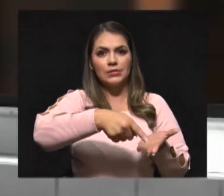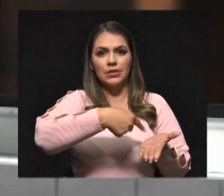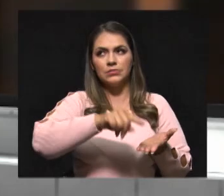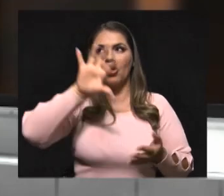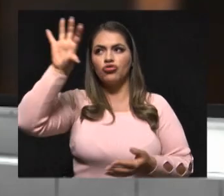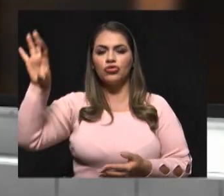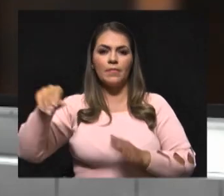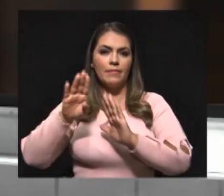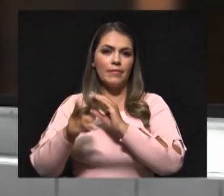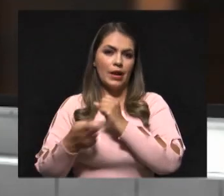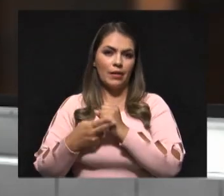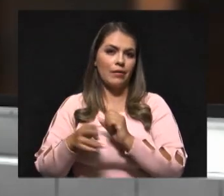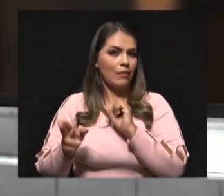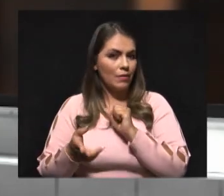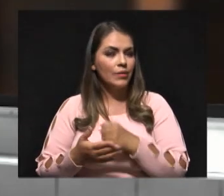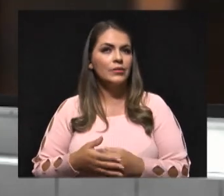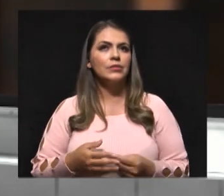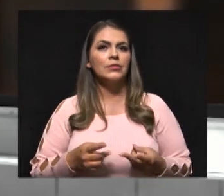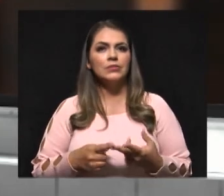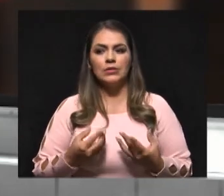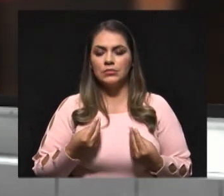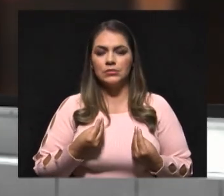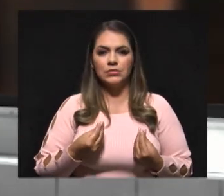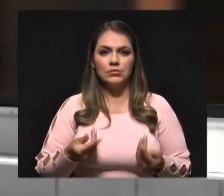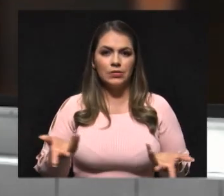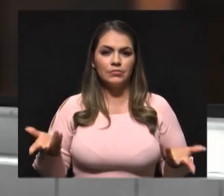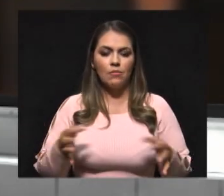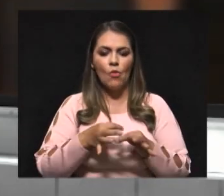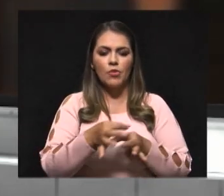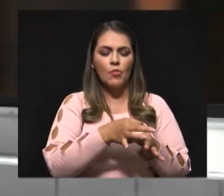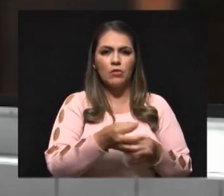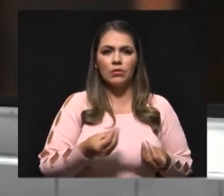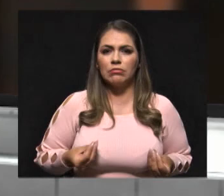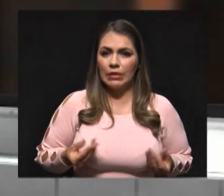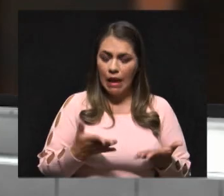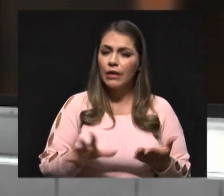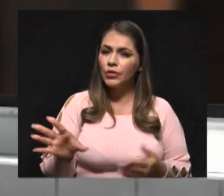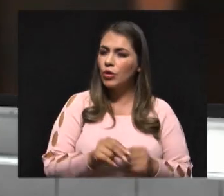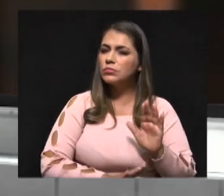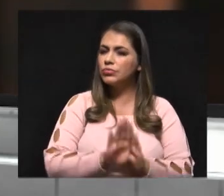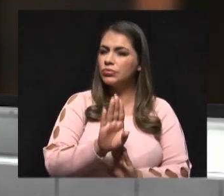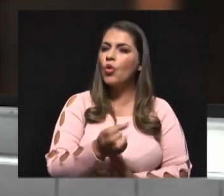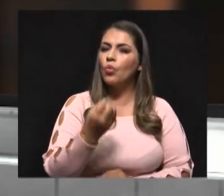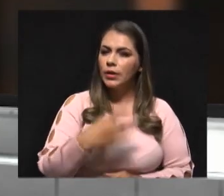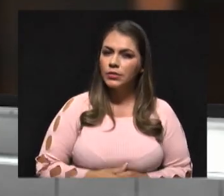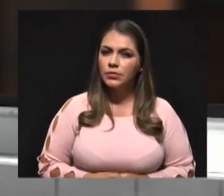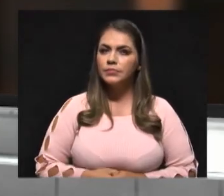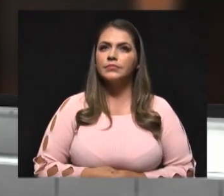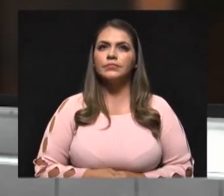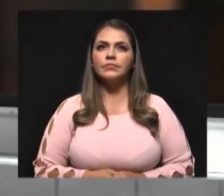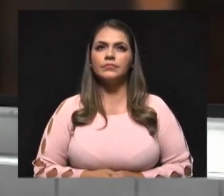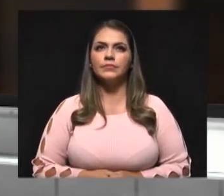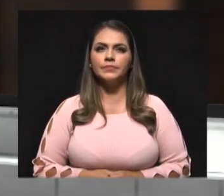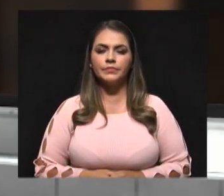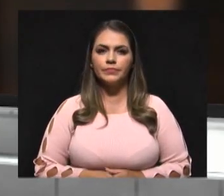entonces si eso se nos empieza a derramar hasta los pueblos más pequeños en cuanto dinero y desarrollo se nos puede convertir y